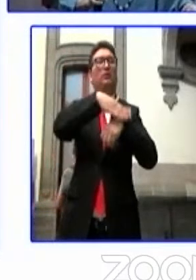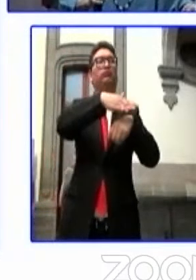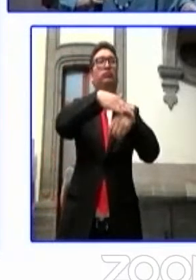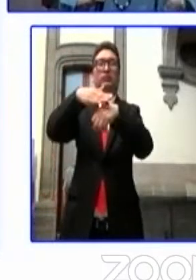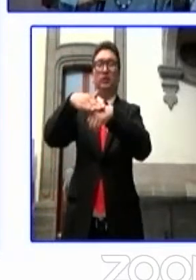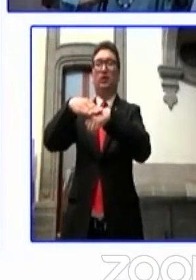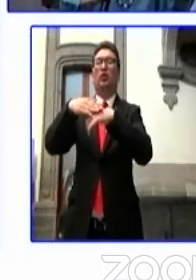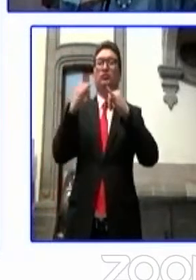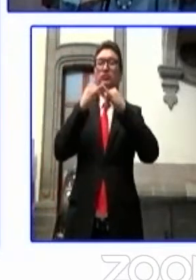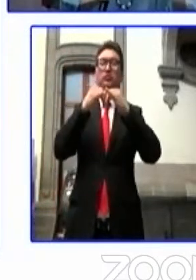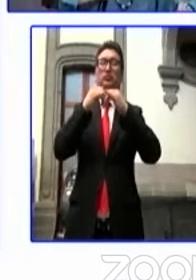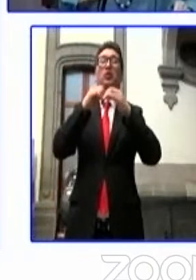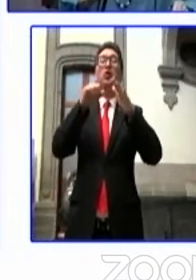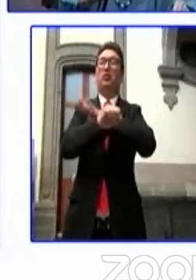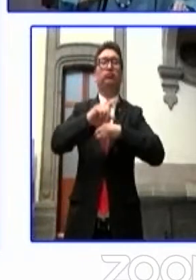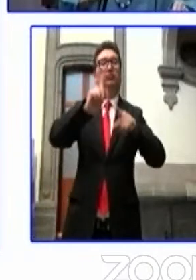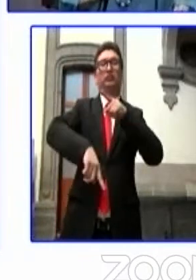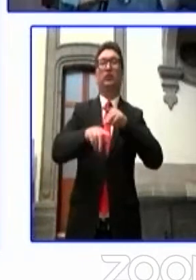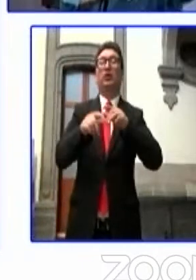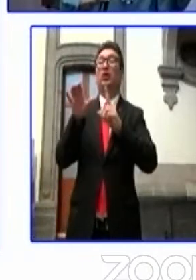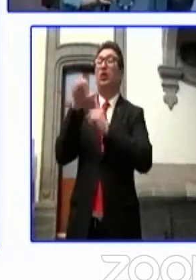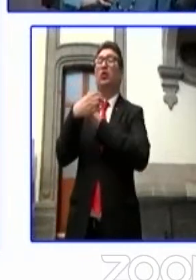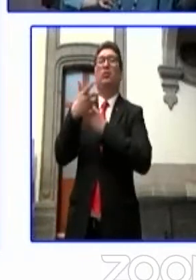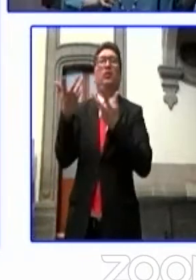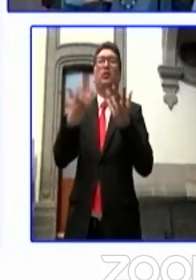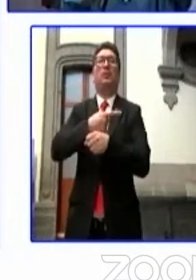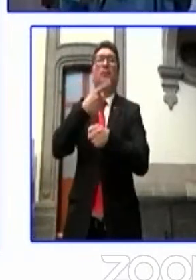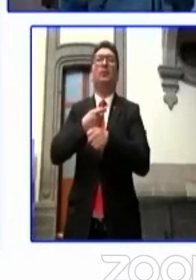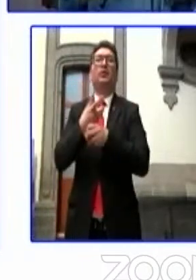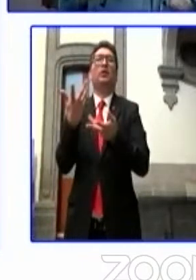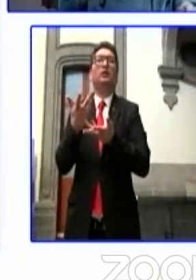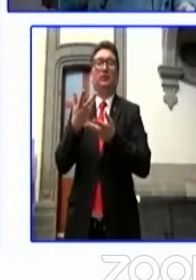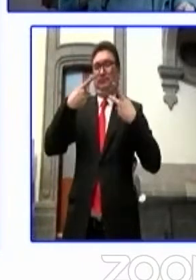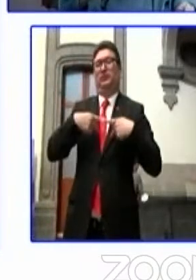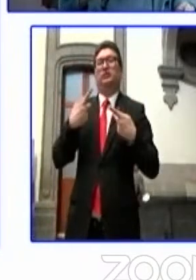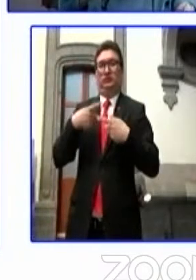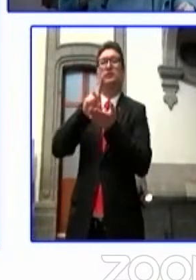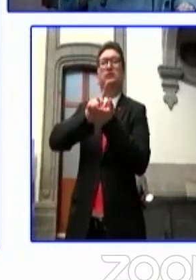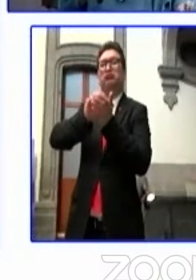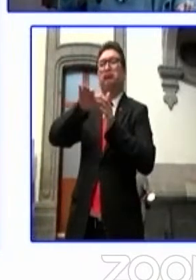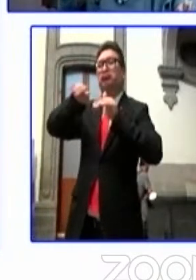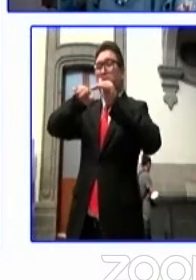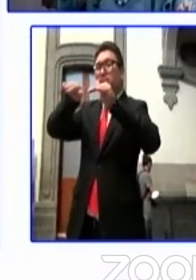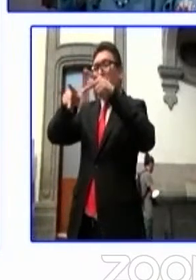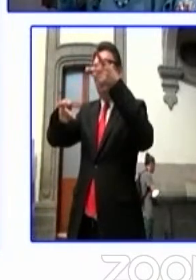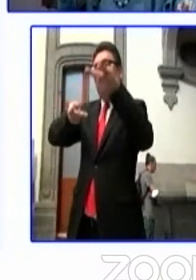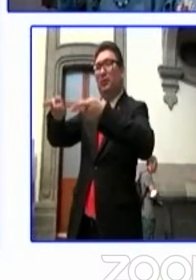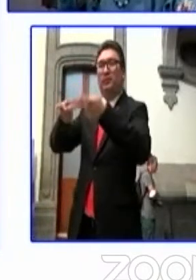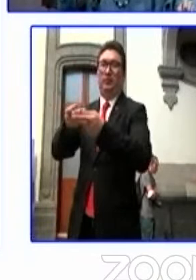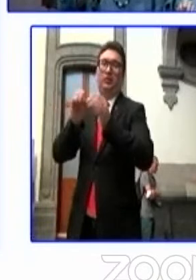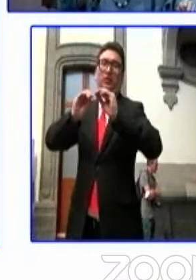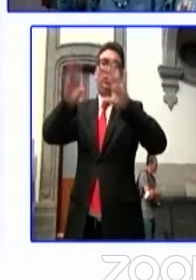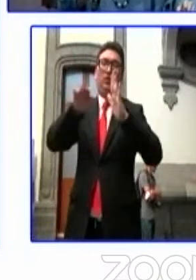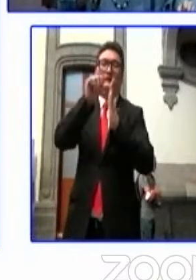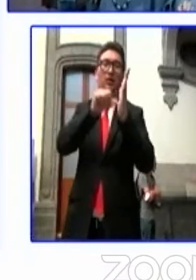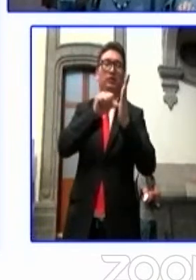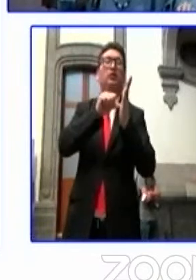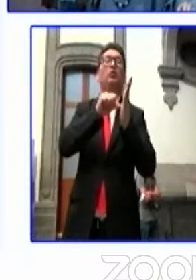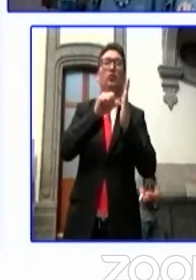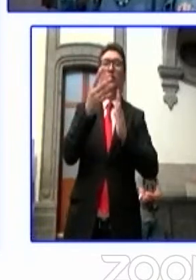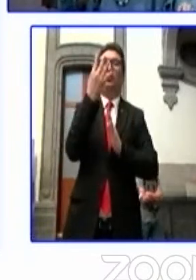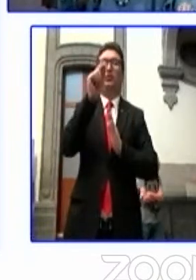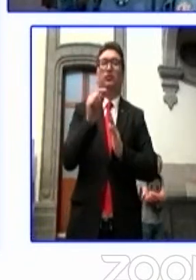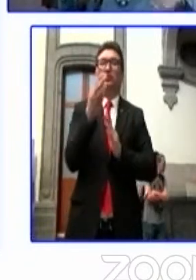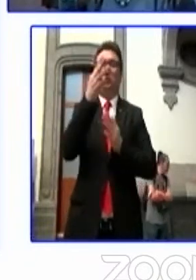comité como primer paso? Consultar a las personas con discapacidad, como dice el artículo 4.3 de